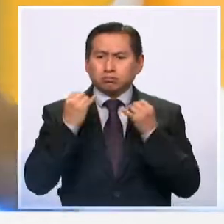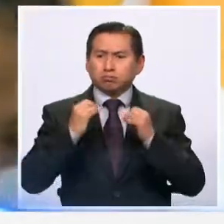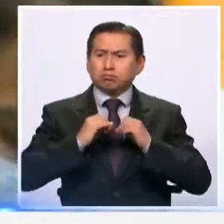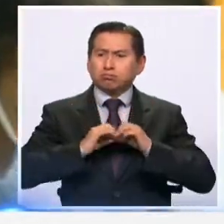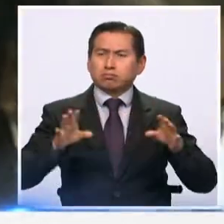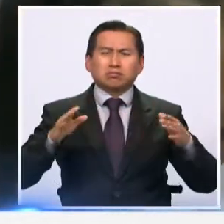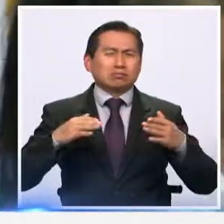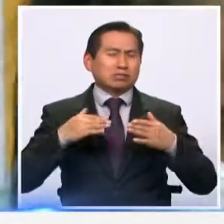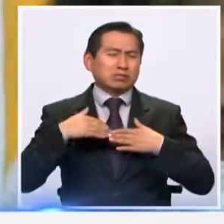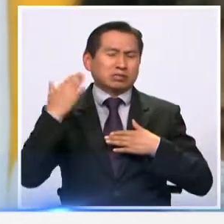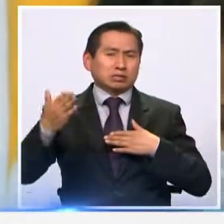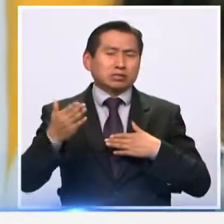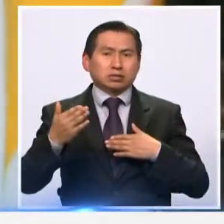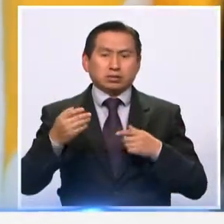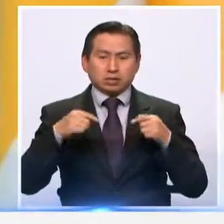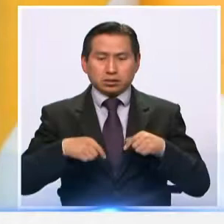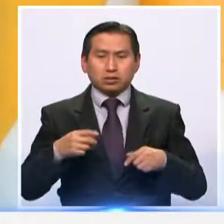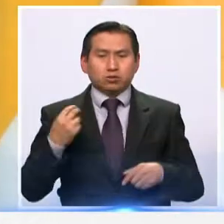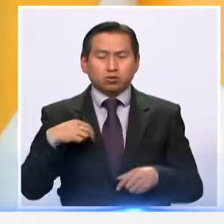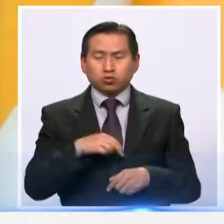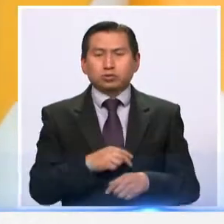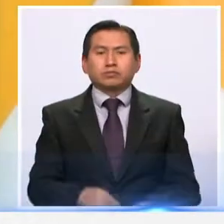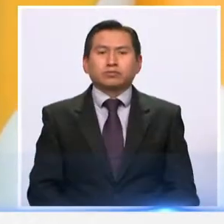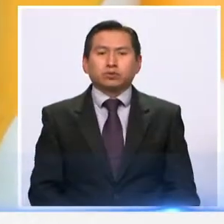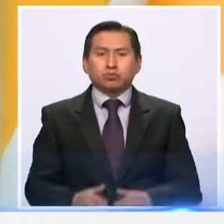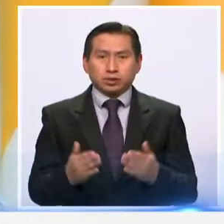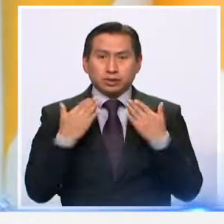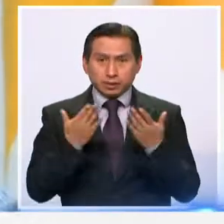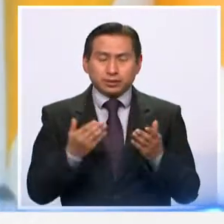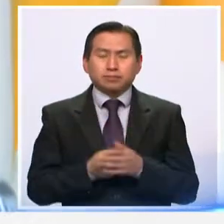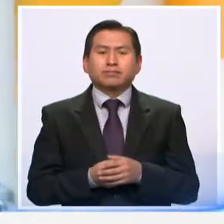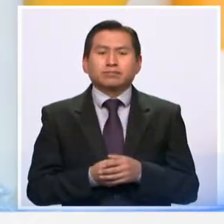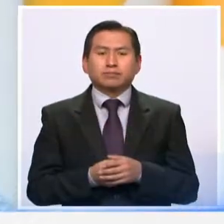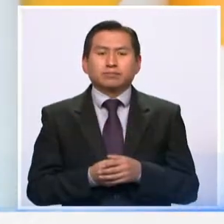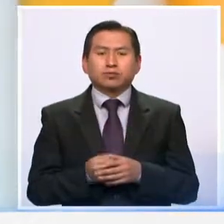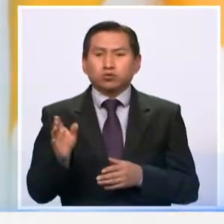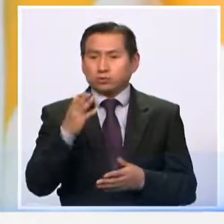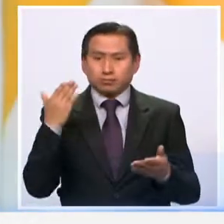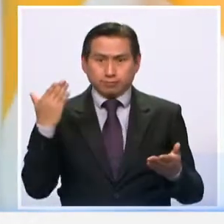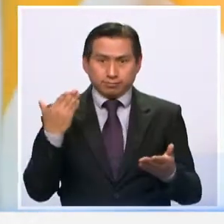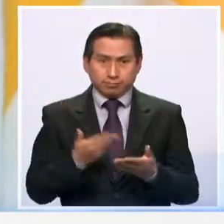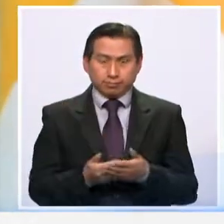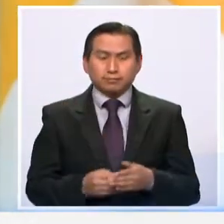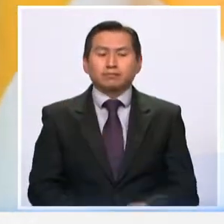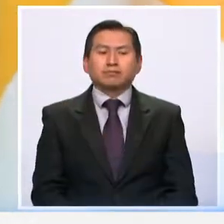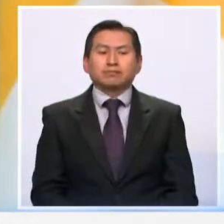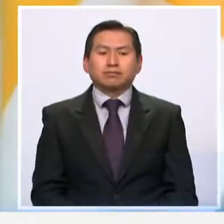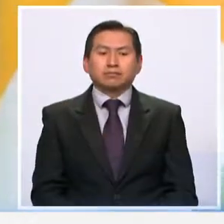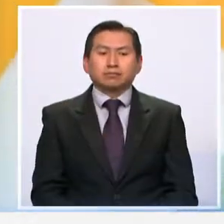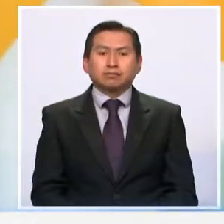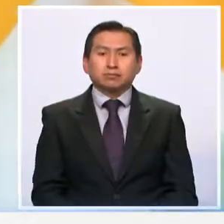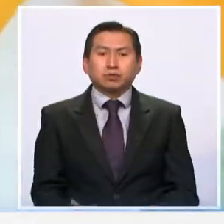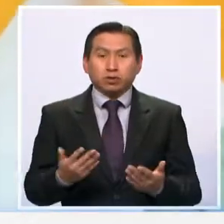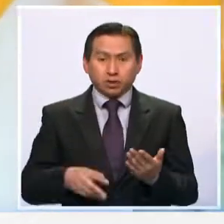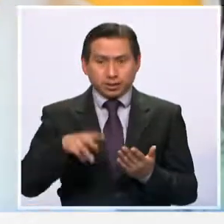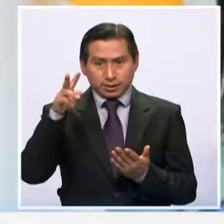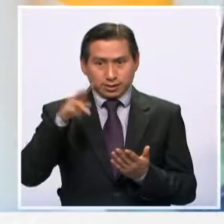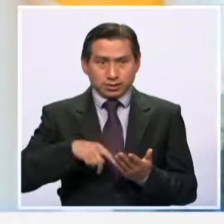más allá de donde estamos nosotros también. Muchísimas gracias por venir. Vamos a dar